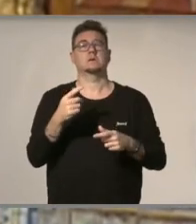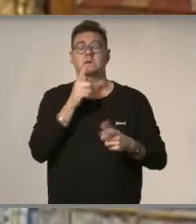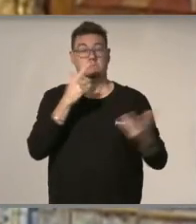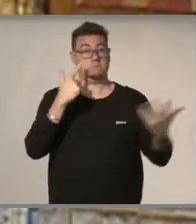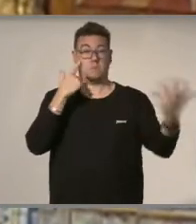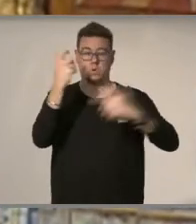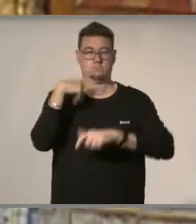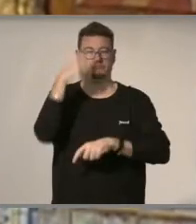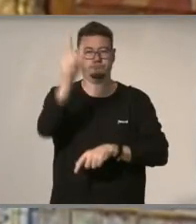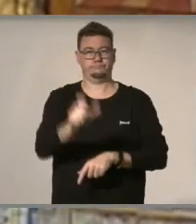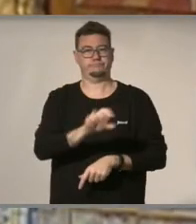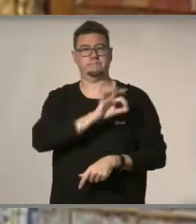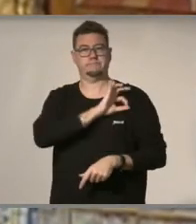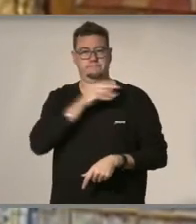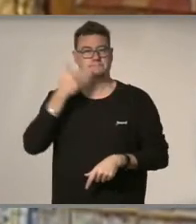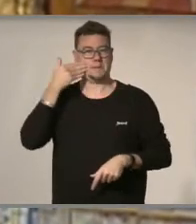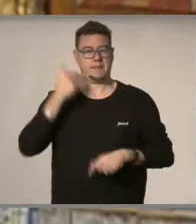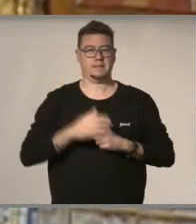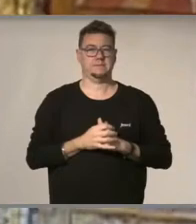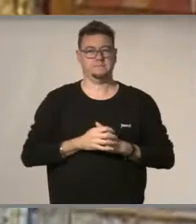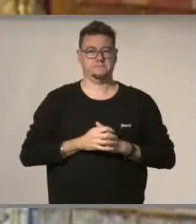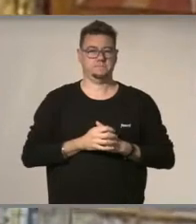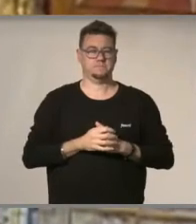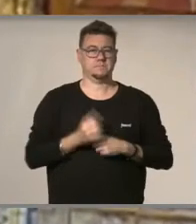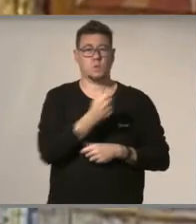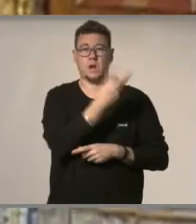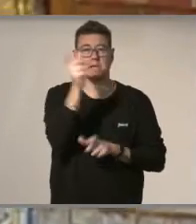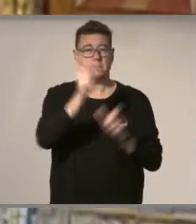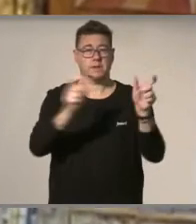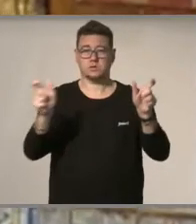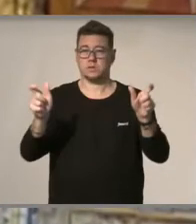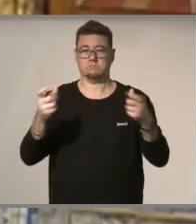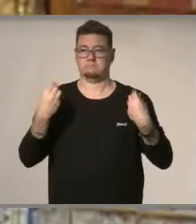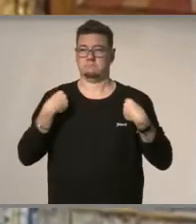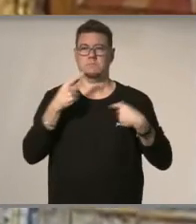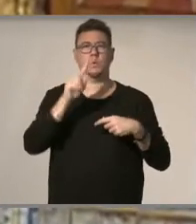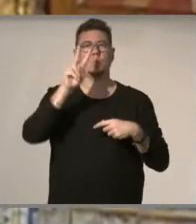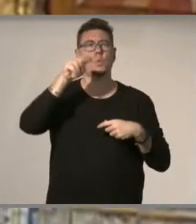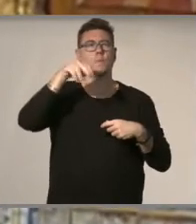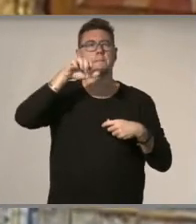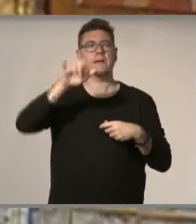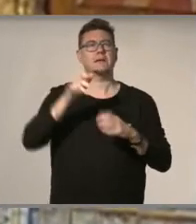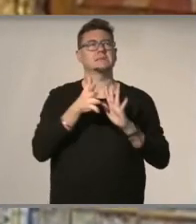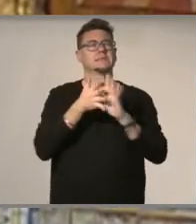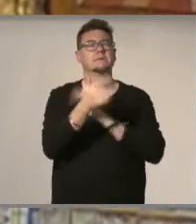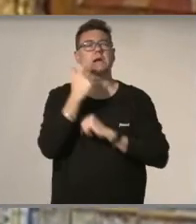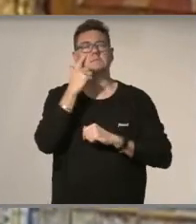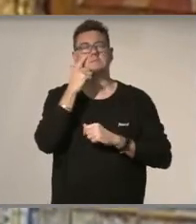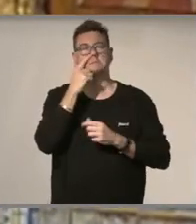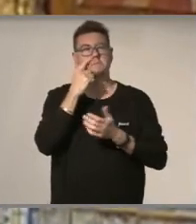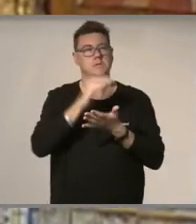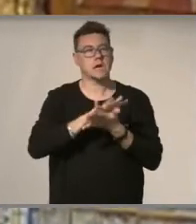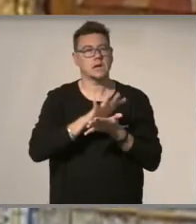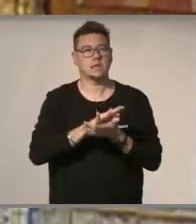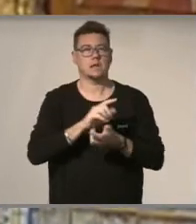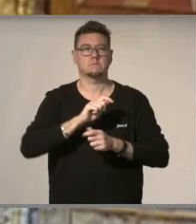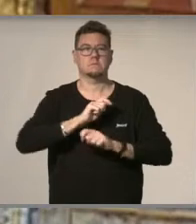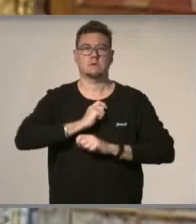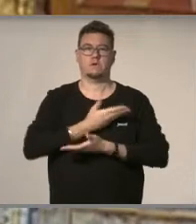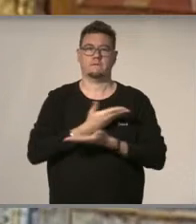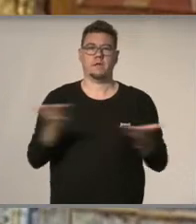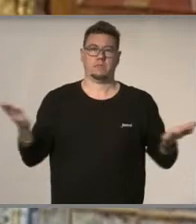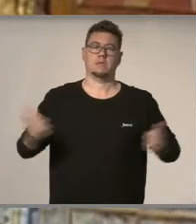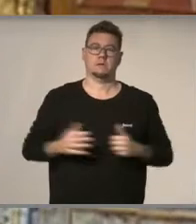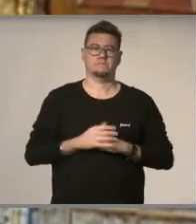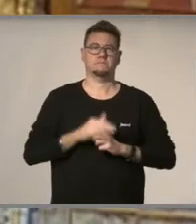de manifiesto. Para cualquier ciudadano, la UME representa tranquilidad y confianza.